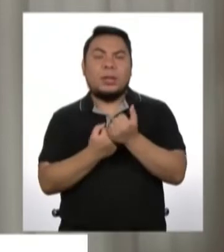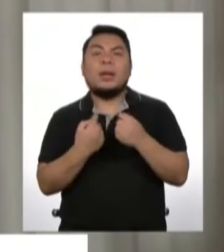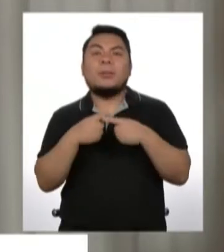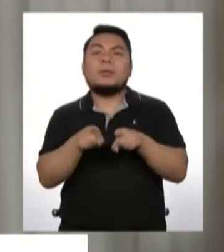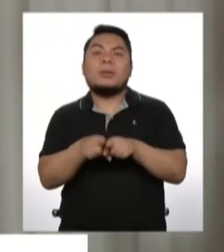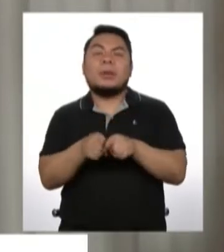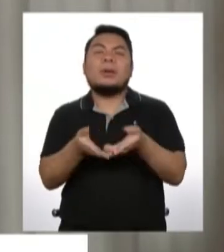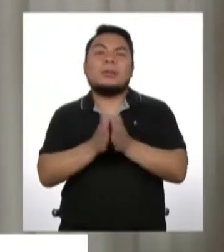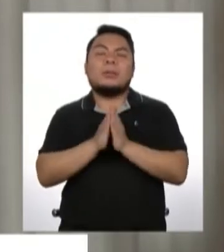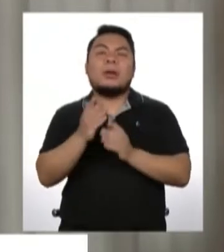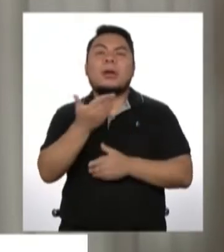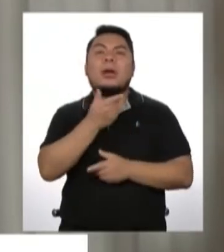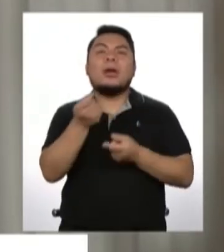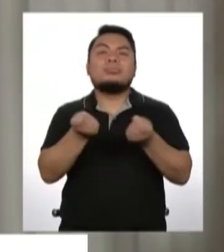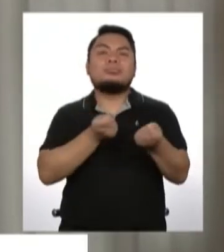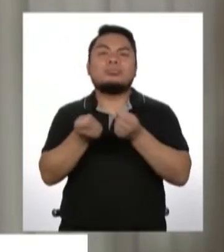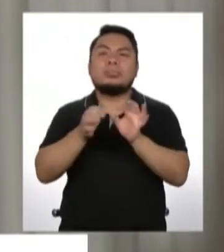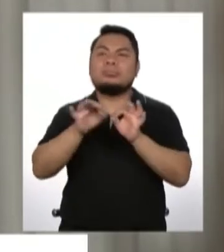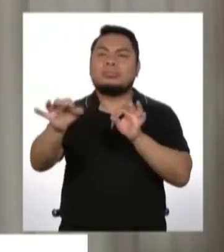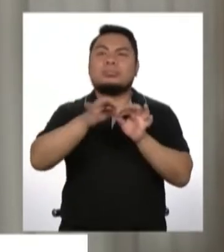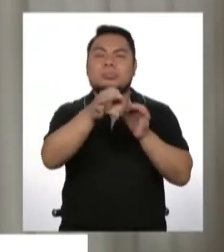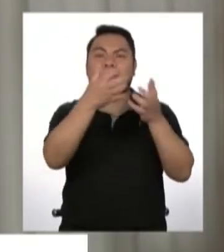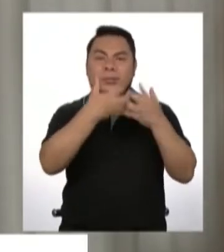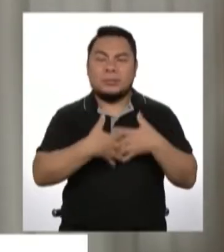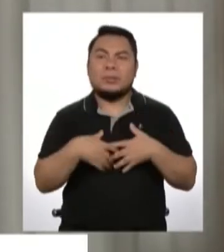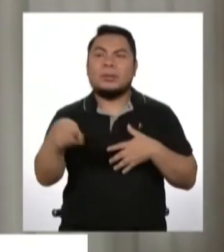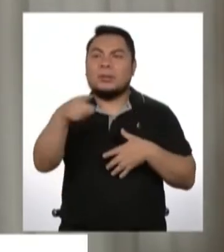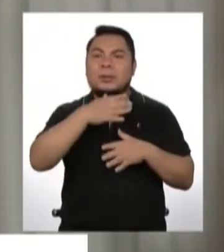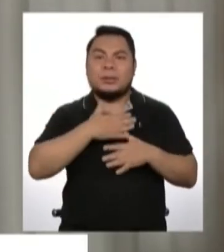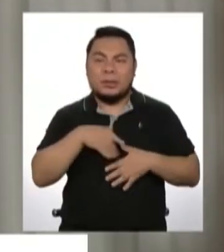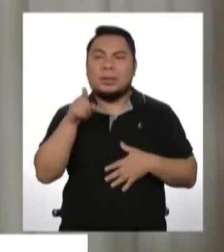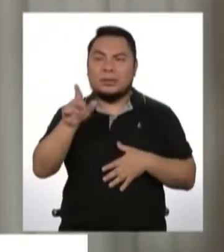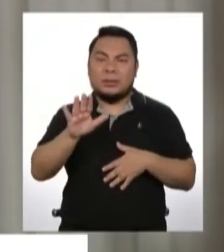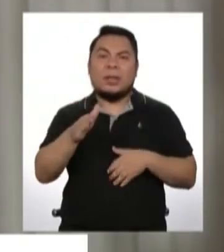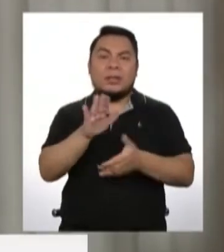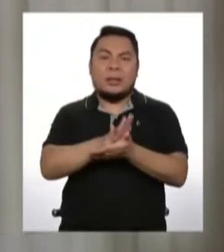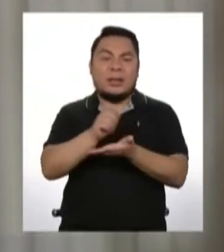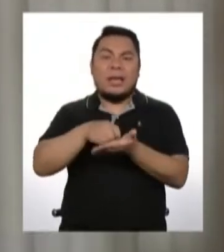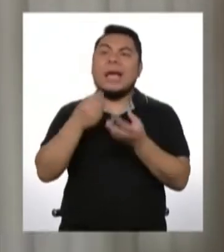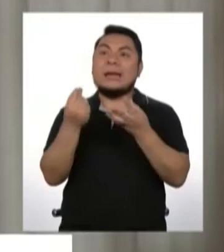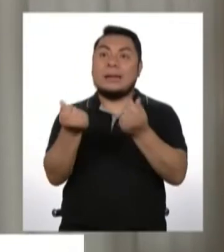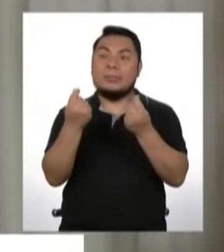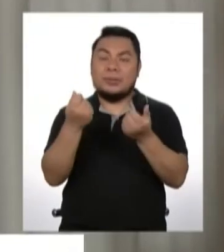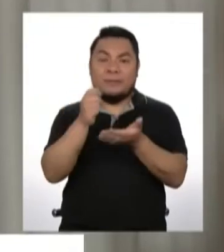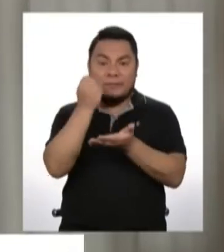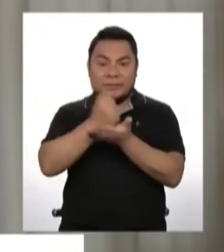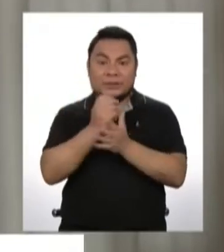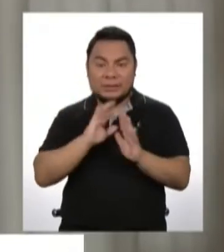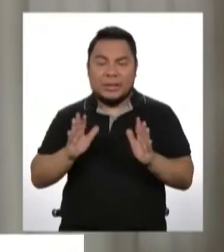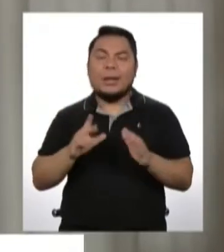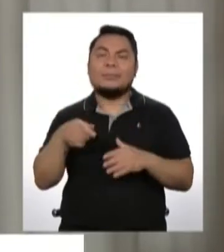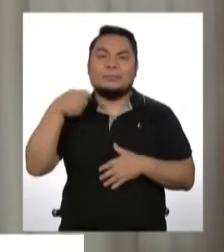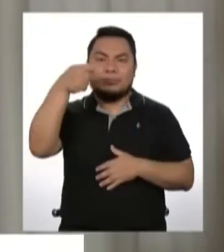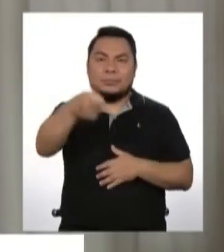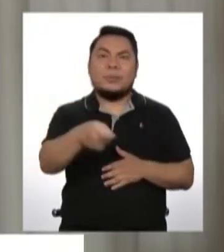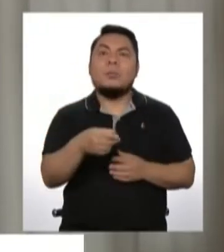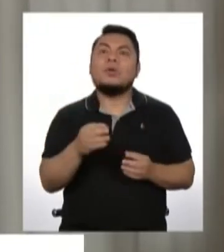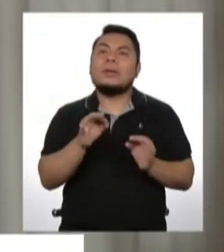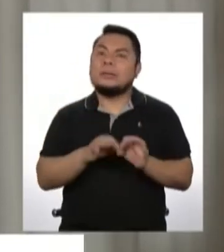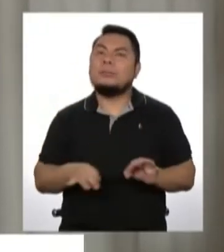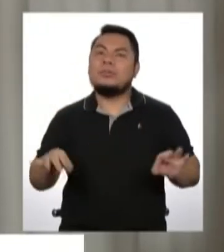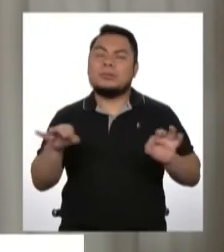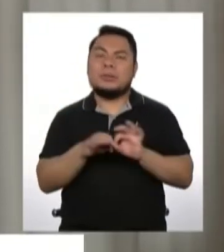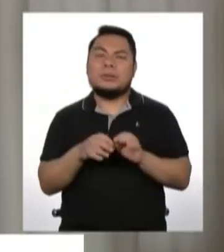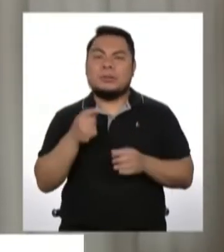de los gobiernos regionales y locales para que den celeridad a todos estos trámites, porque es importante que los proveedores